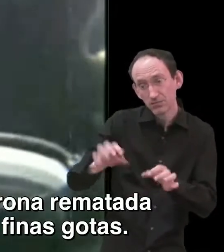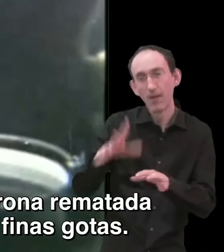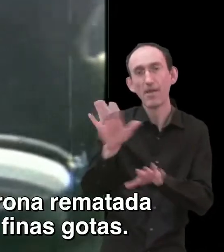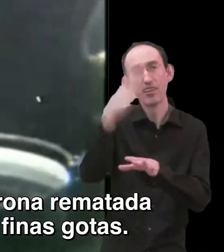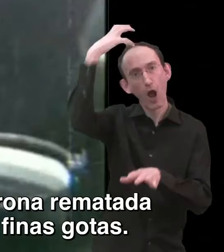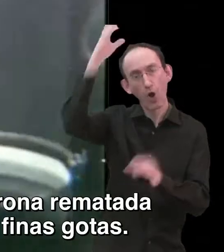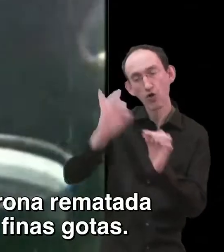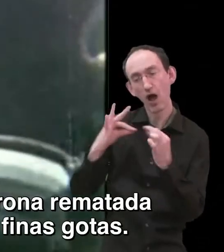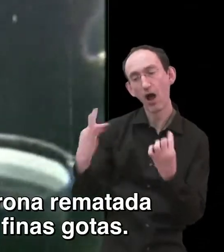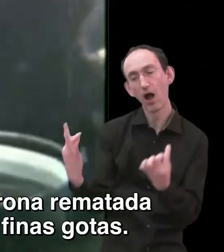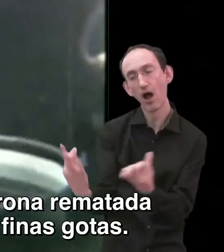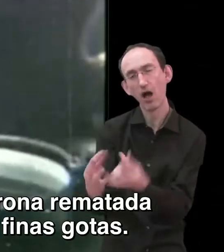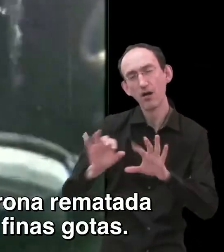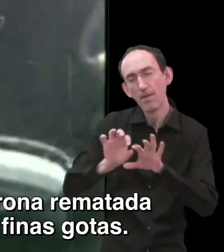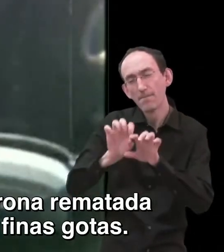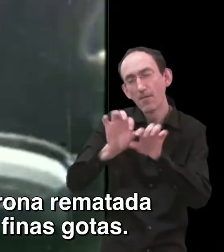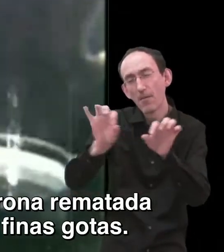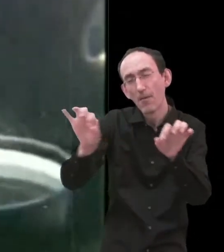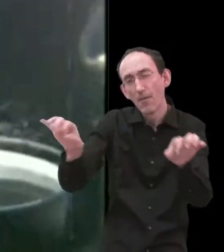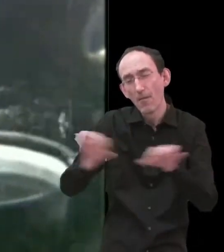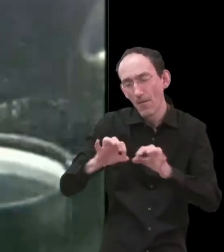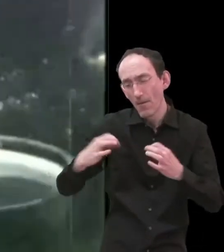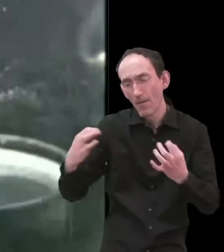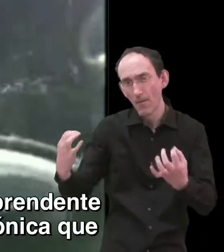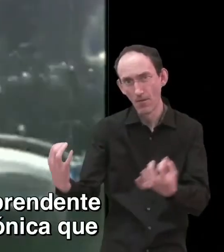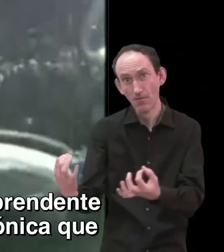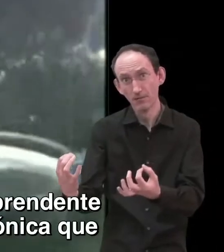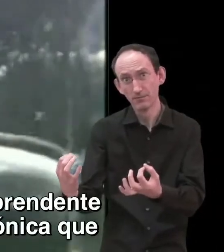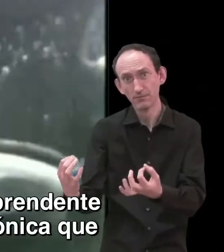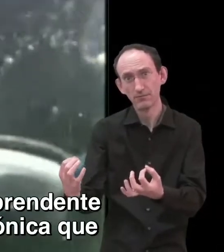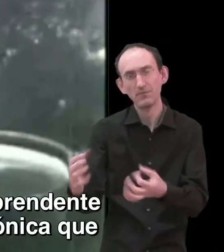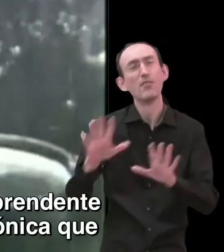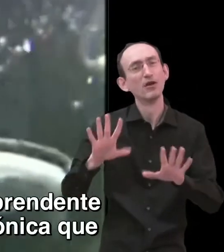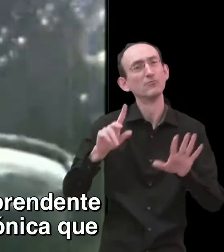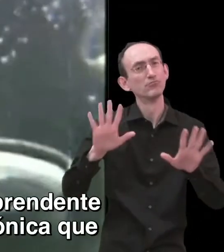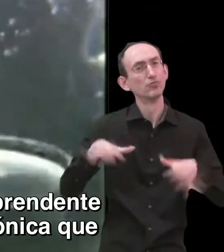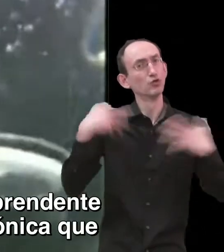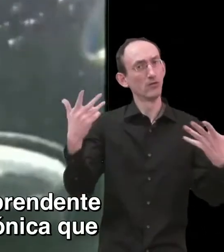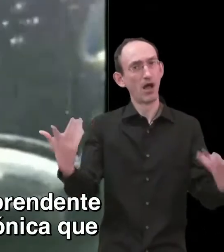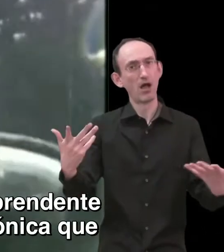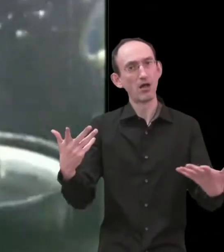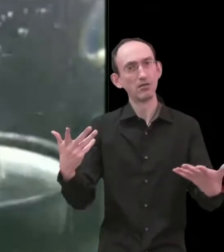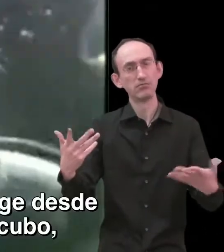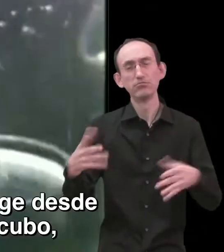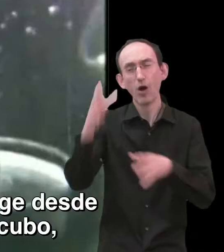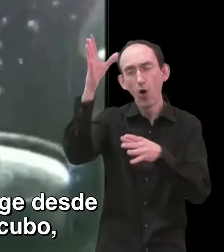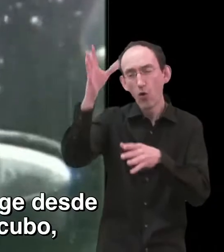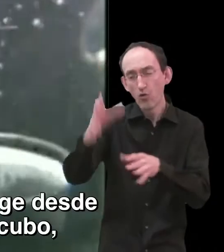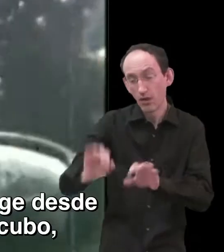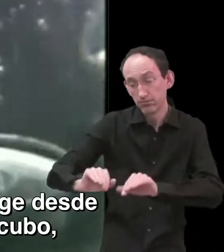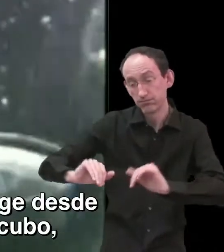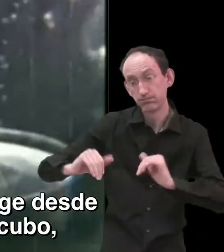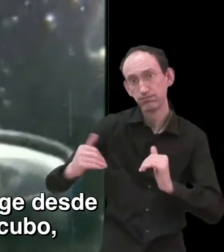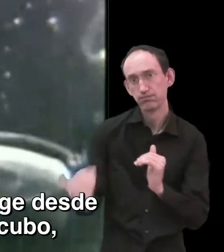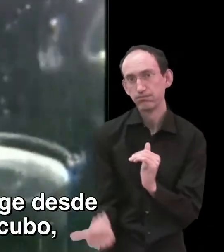corona rematada por una miríada de finas gotas. Pero lo más sorprendente es la columna cónica que de repente emerge